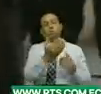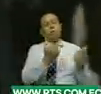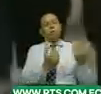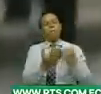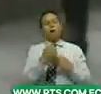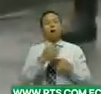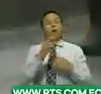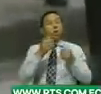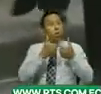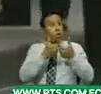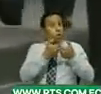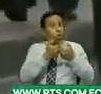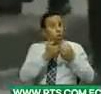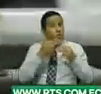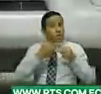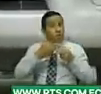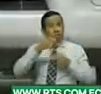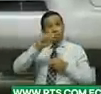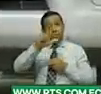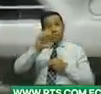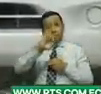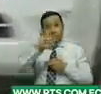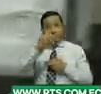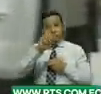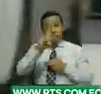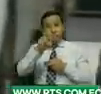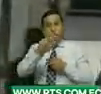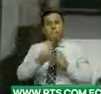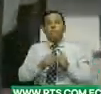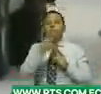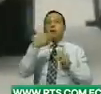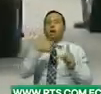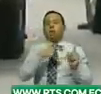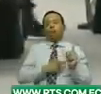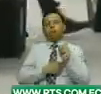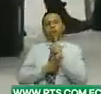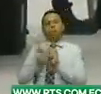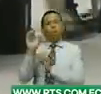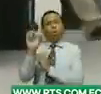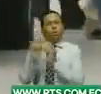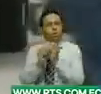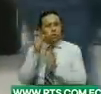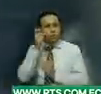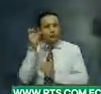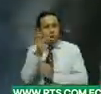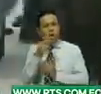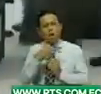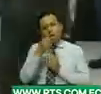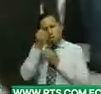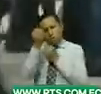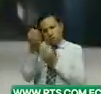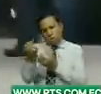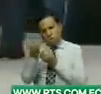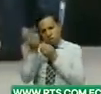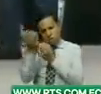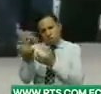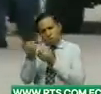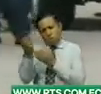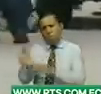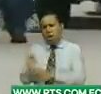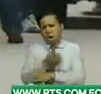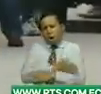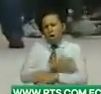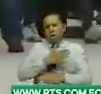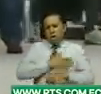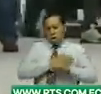también presentadora Alejandra Jaramillo, fue la primera en acudir a las oficinas del Ministerio Público para relatar lo que hicieron en